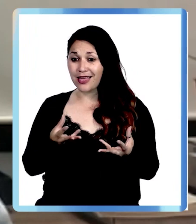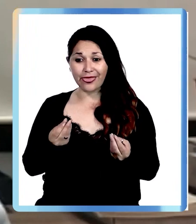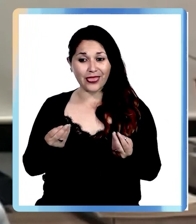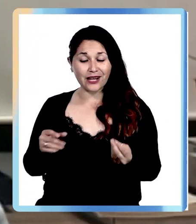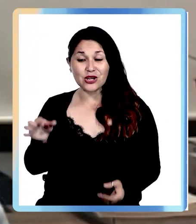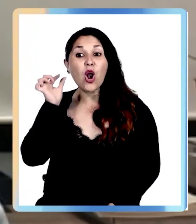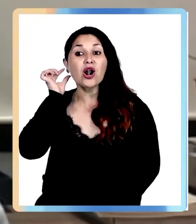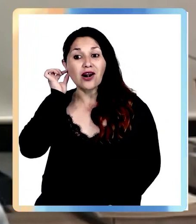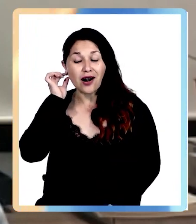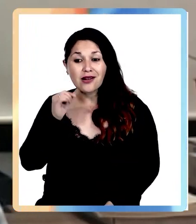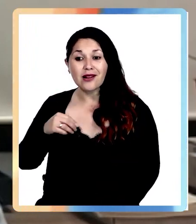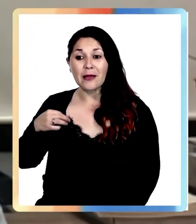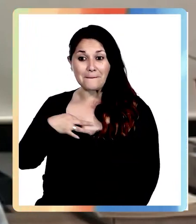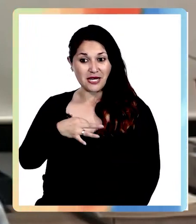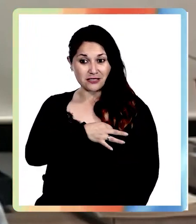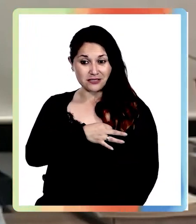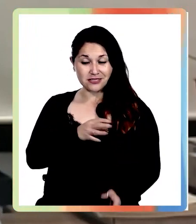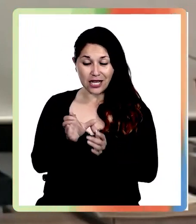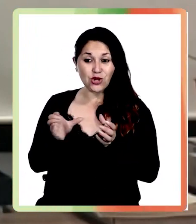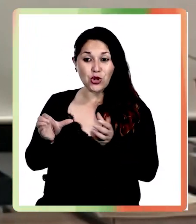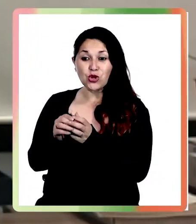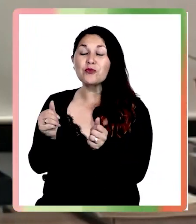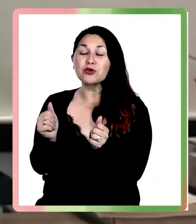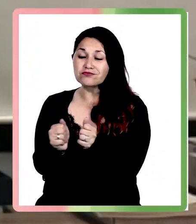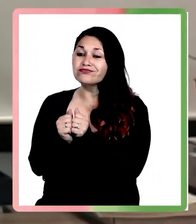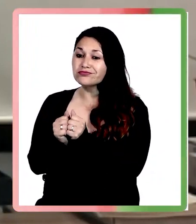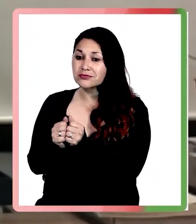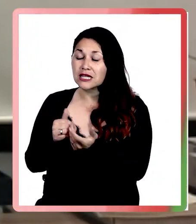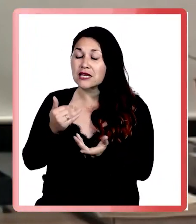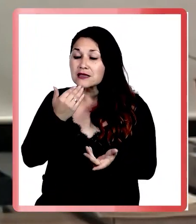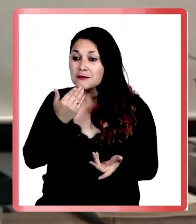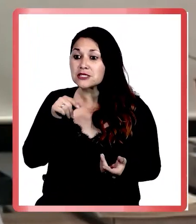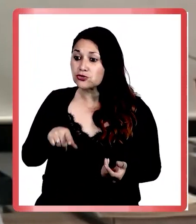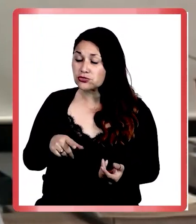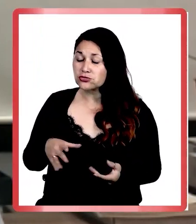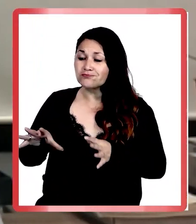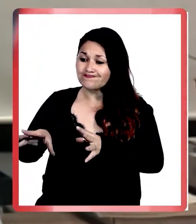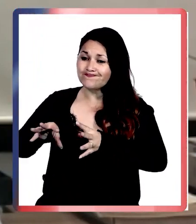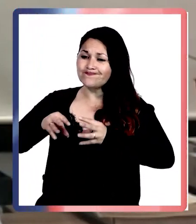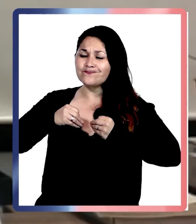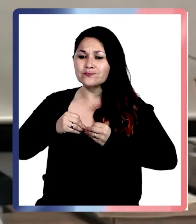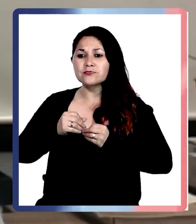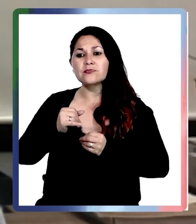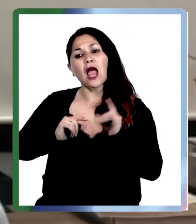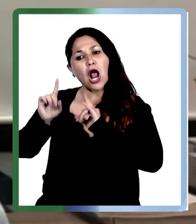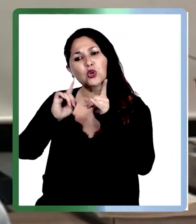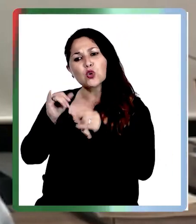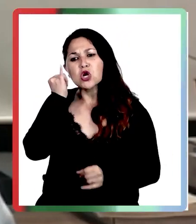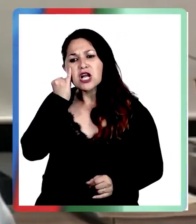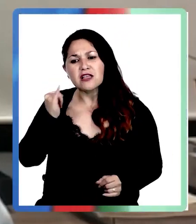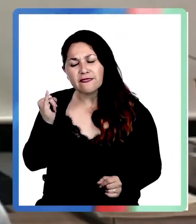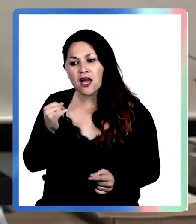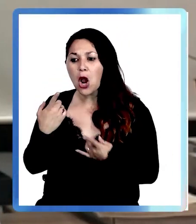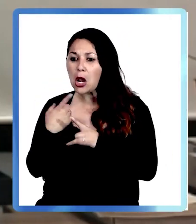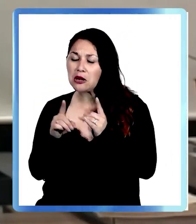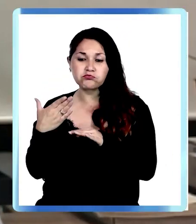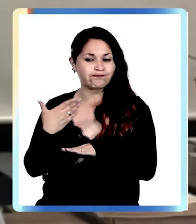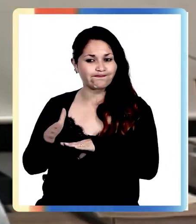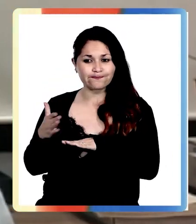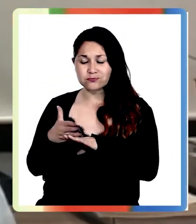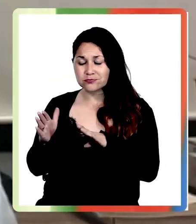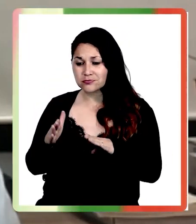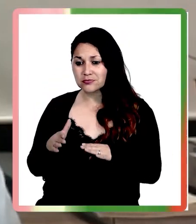para ella y para su equipo. Por lo tanto, obviamente que acoge algunas ideas y otras no las acoge.